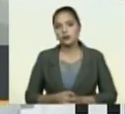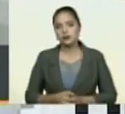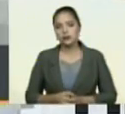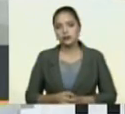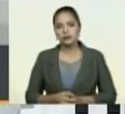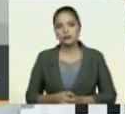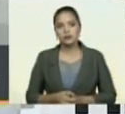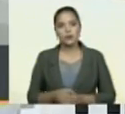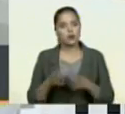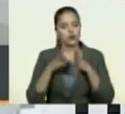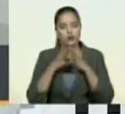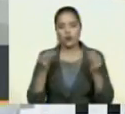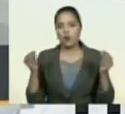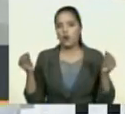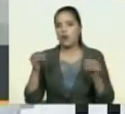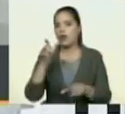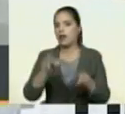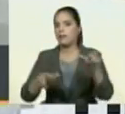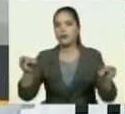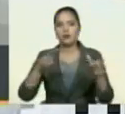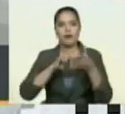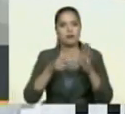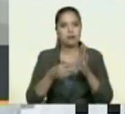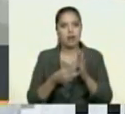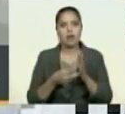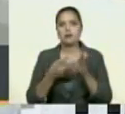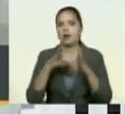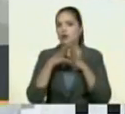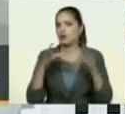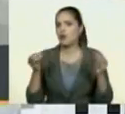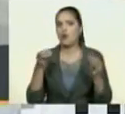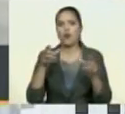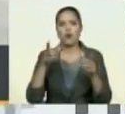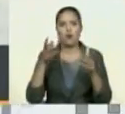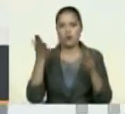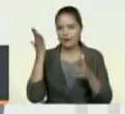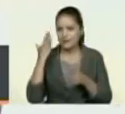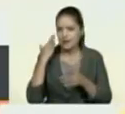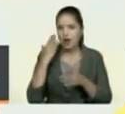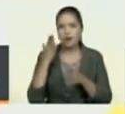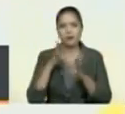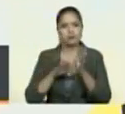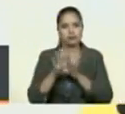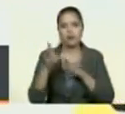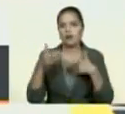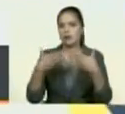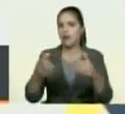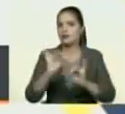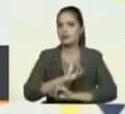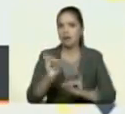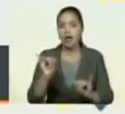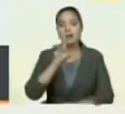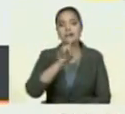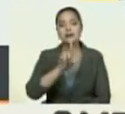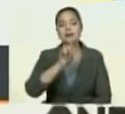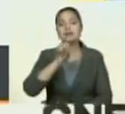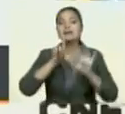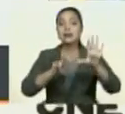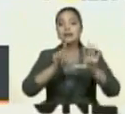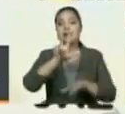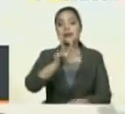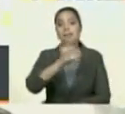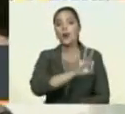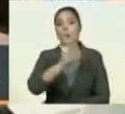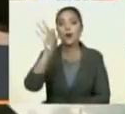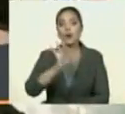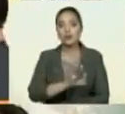capacitados todos los operadores, el personal técnico necesario. Ya hemos ejecutado además el 63% de